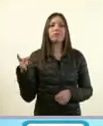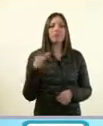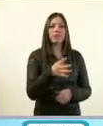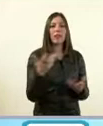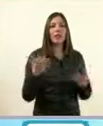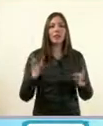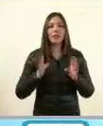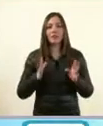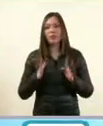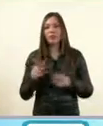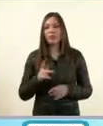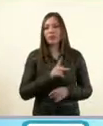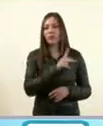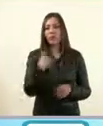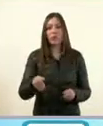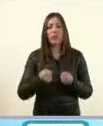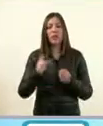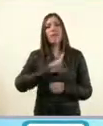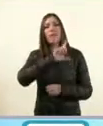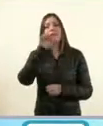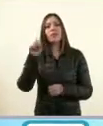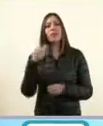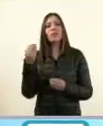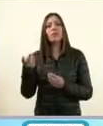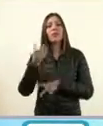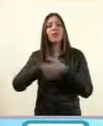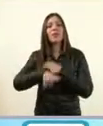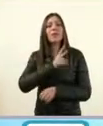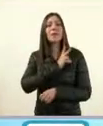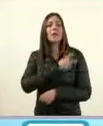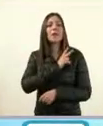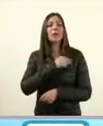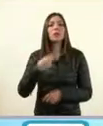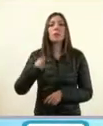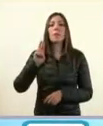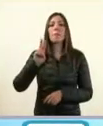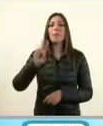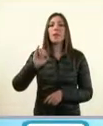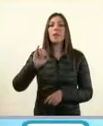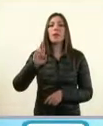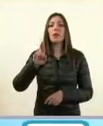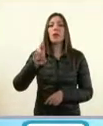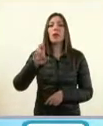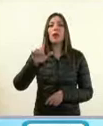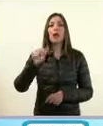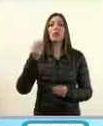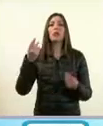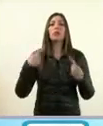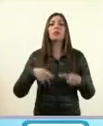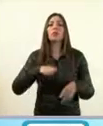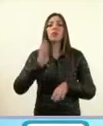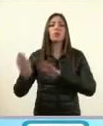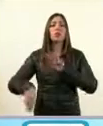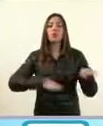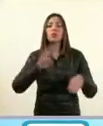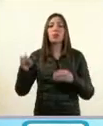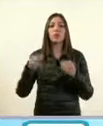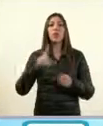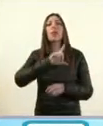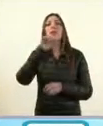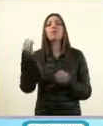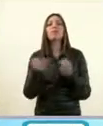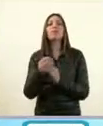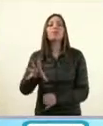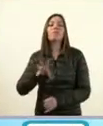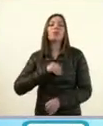la viruela en ese momento diezma a la población y mueren muchísimos indígenas. Se hizo muchísimos. como epidemia, digamos. Epidemia, exacto. Mira. Y entre ellos cae Cuitláhuac, el cual, como